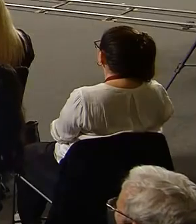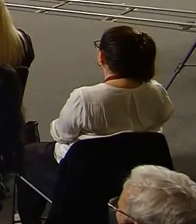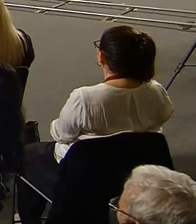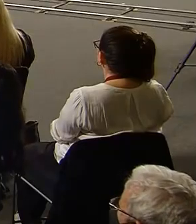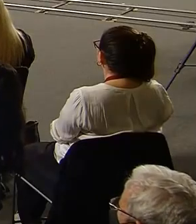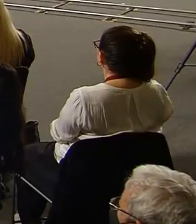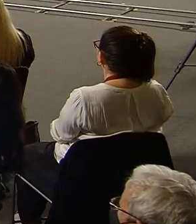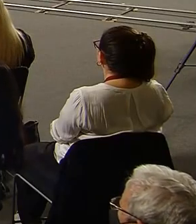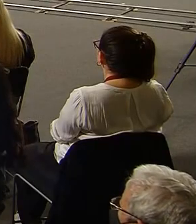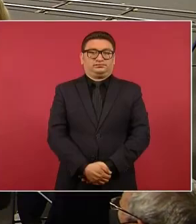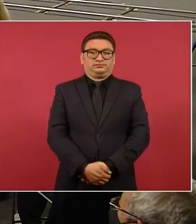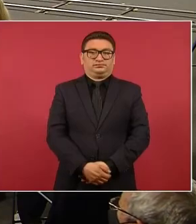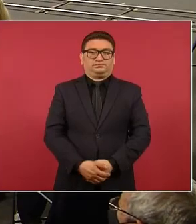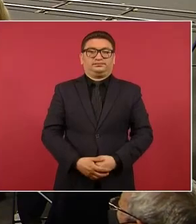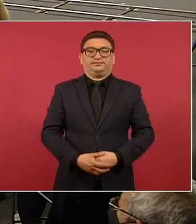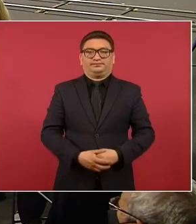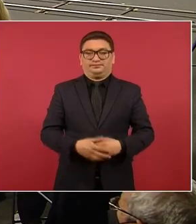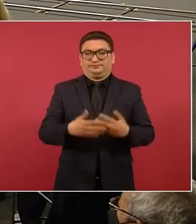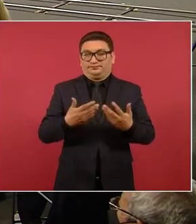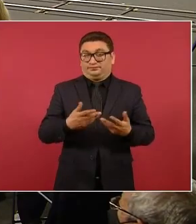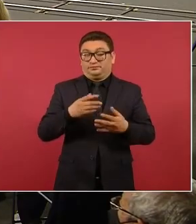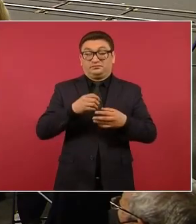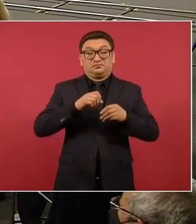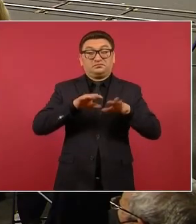ni ante el ridículo que hacen.